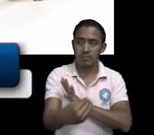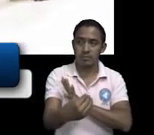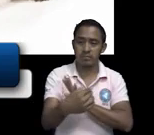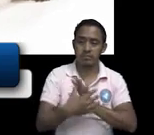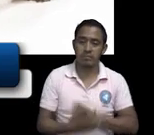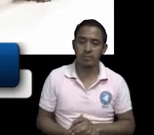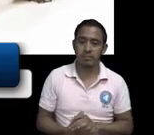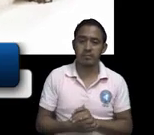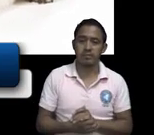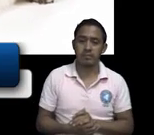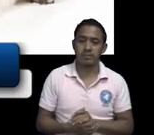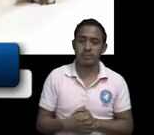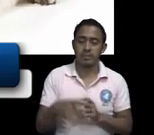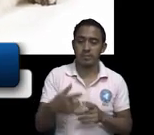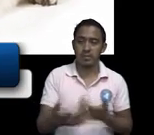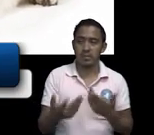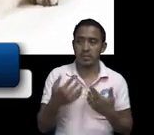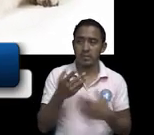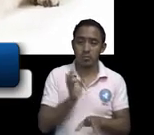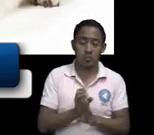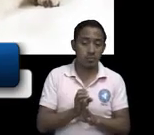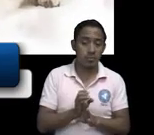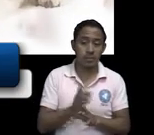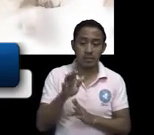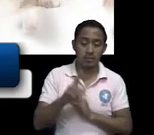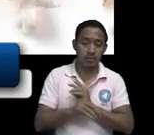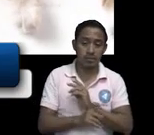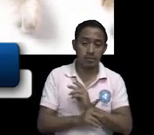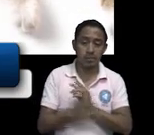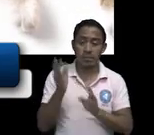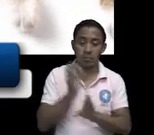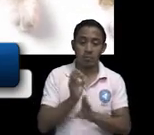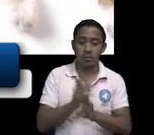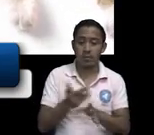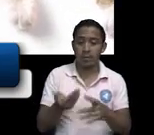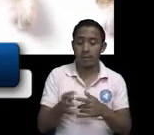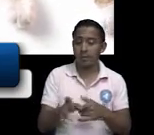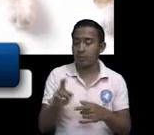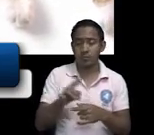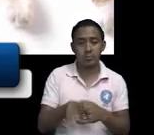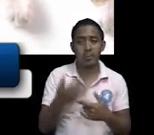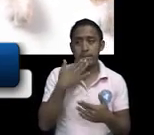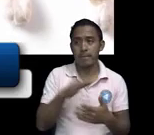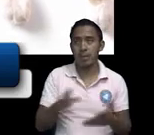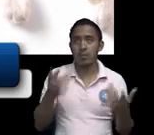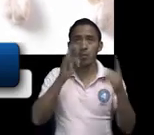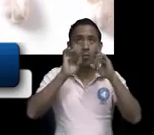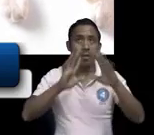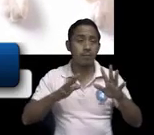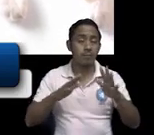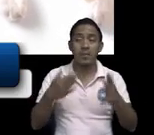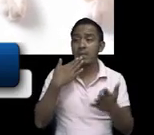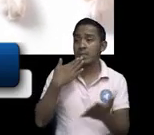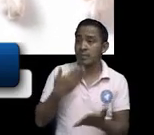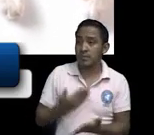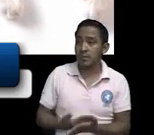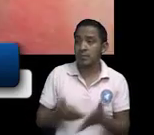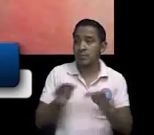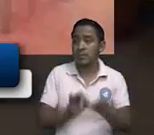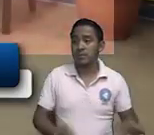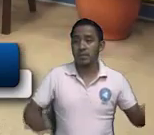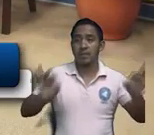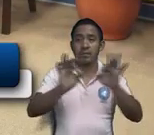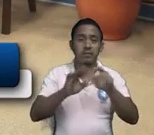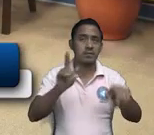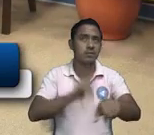perro. Yeah. Y no solamente el perro es el culpable, sino a veces el mal cuidado que nosotros le damos. Ok, doctor, le agradecemos por su valioso tiempo